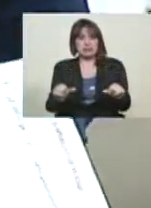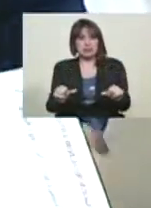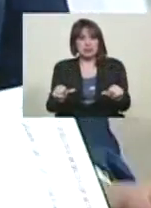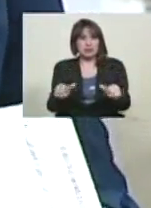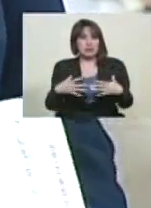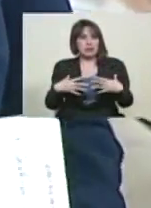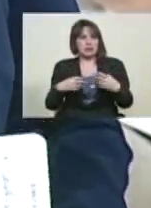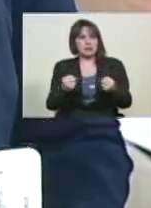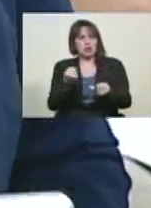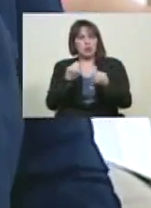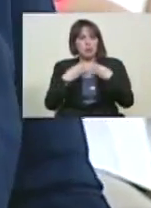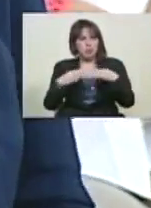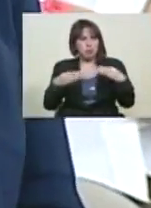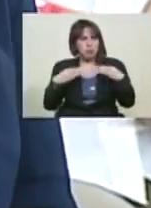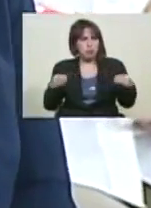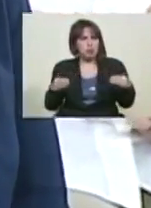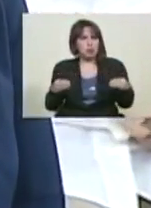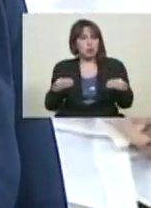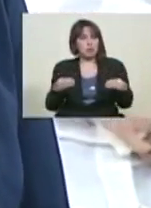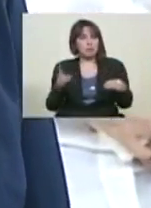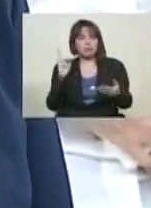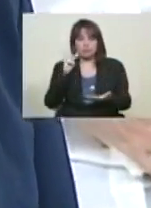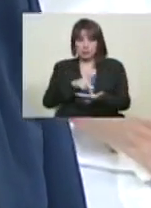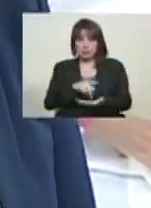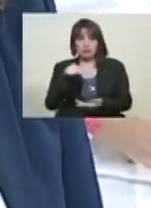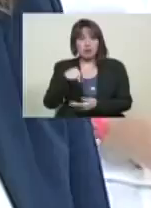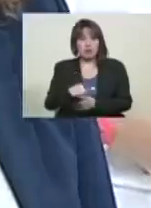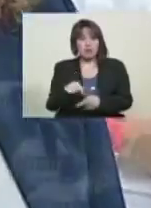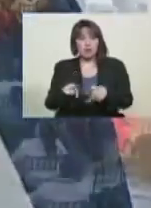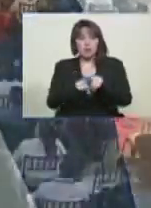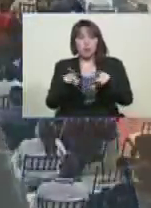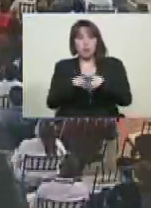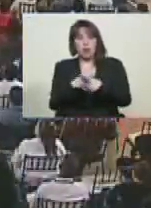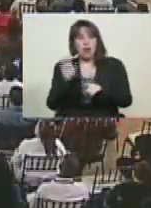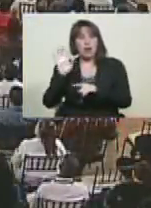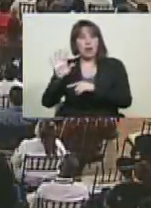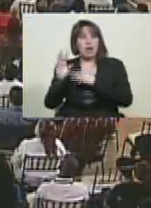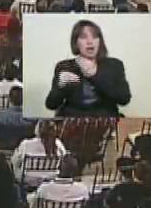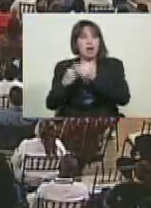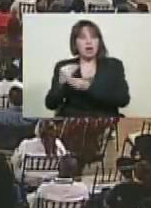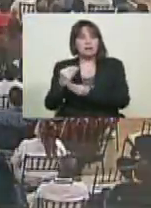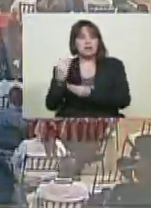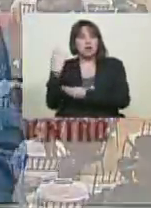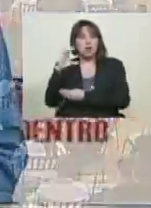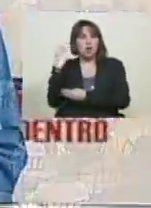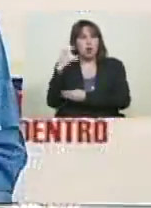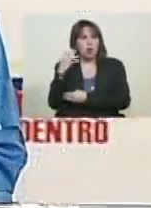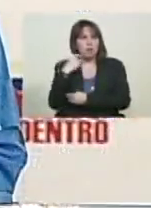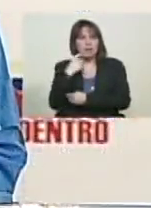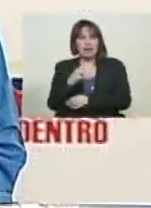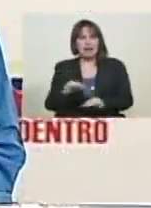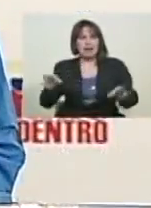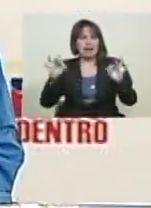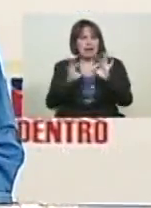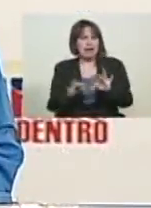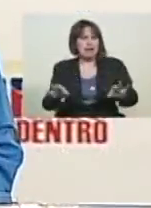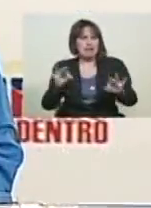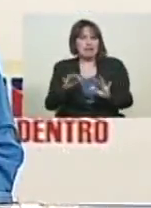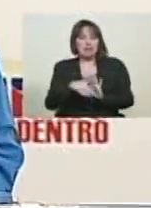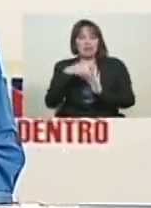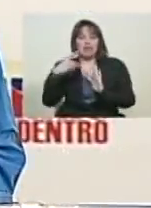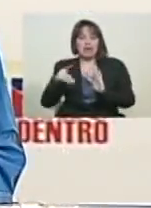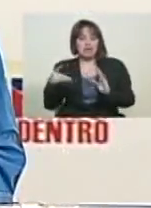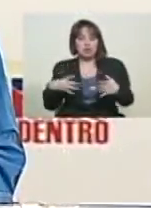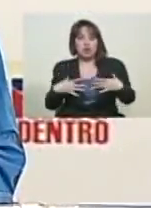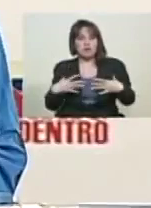pie. Como pasa en Colombia, por ejemplo, donde nadie tiene derecho a la